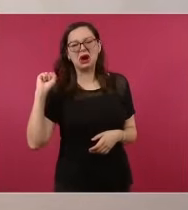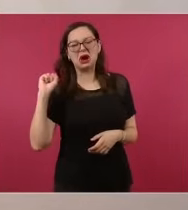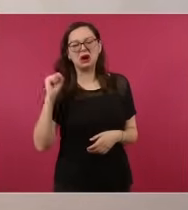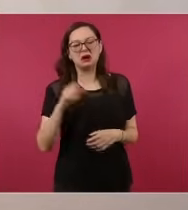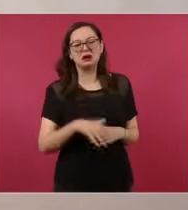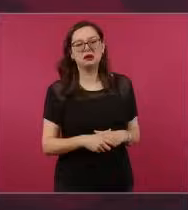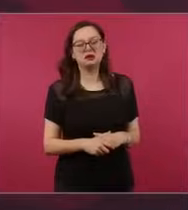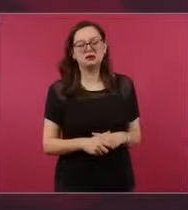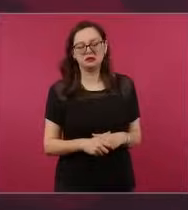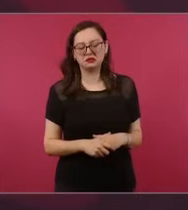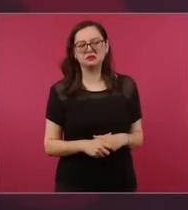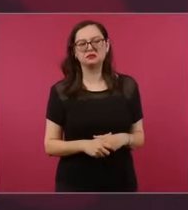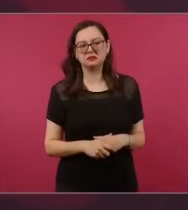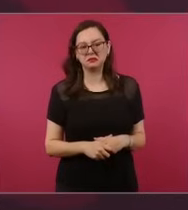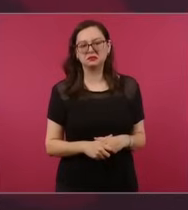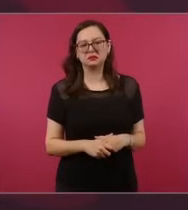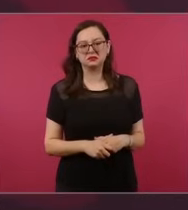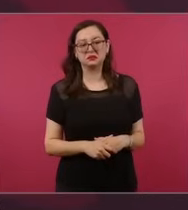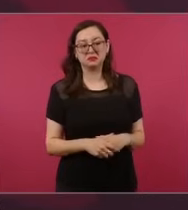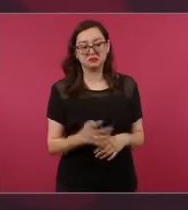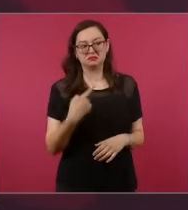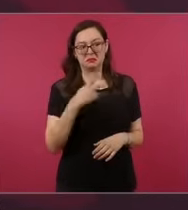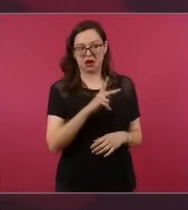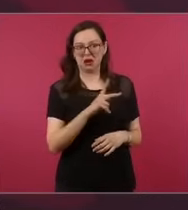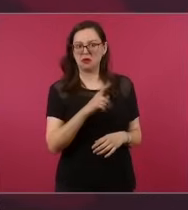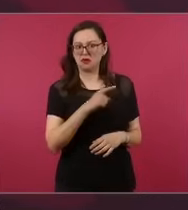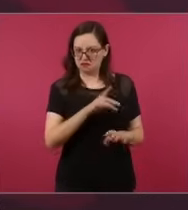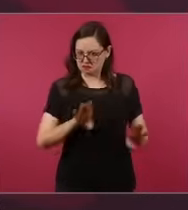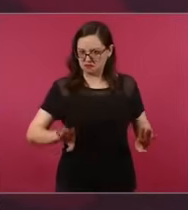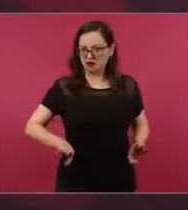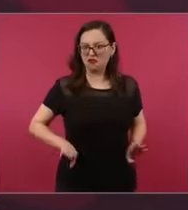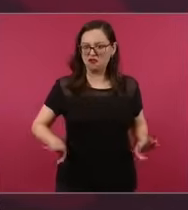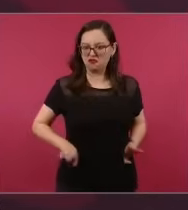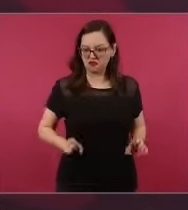no se va a limitar.